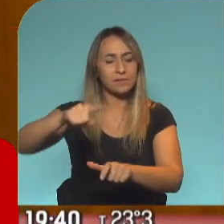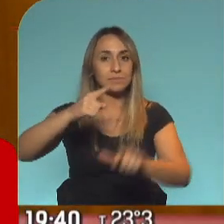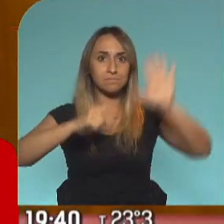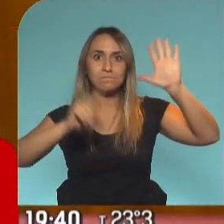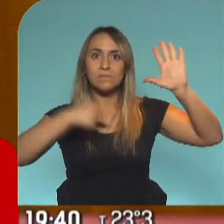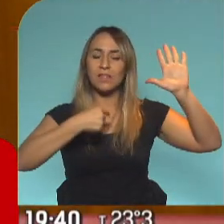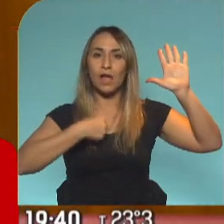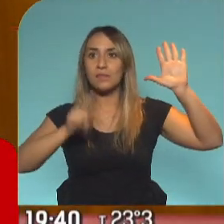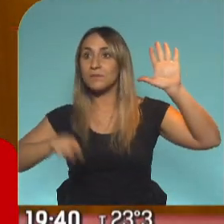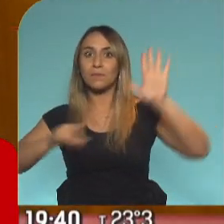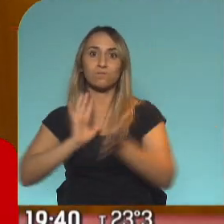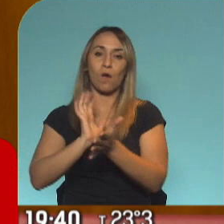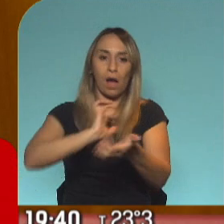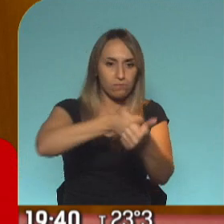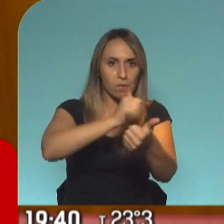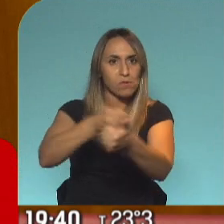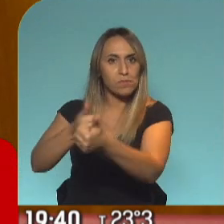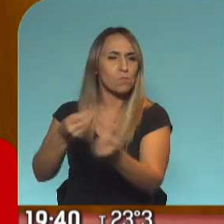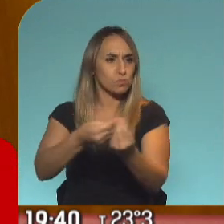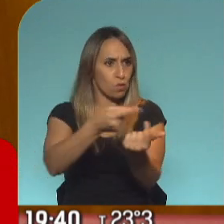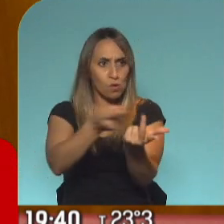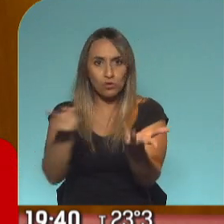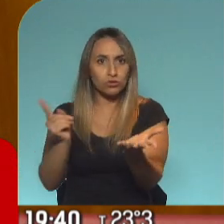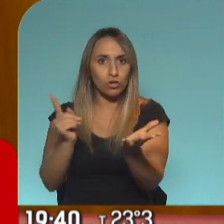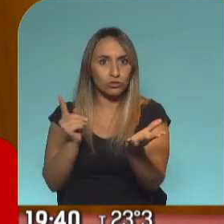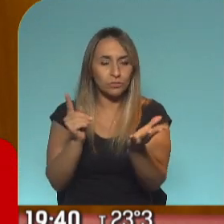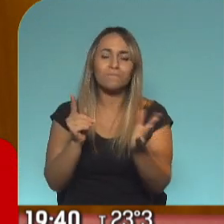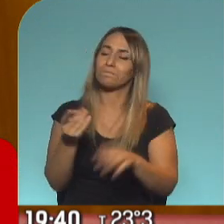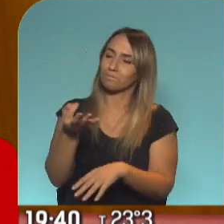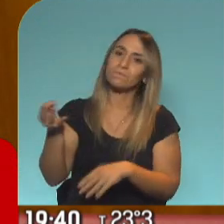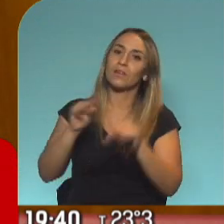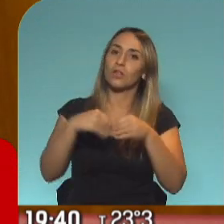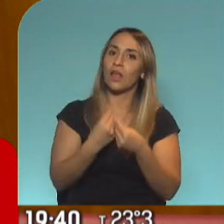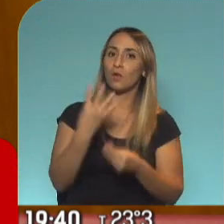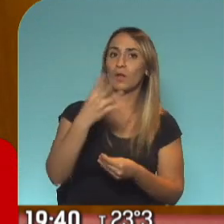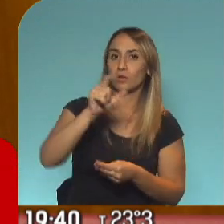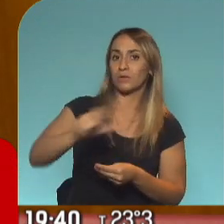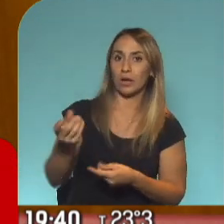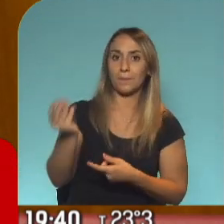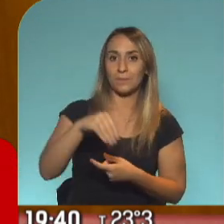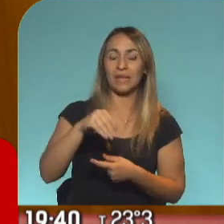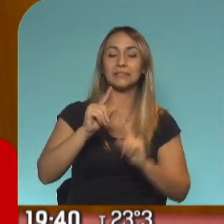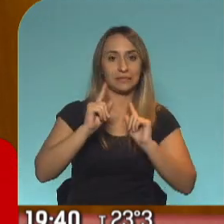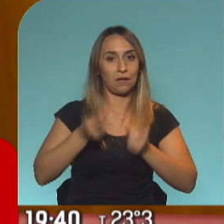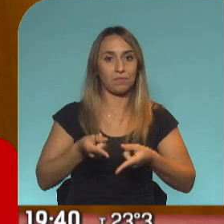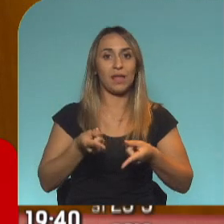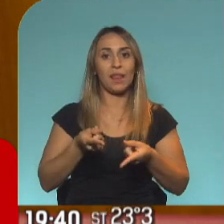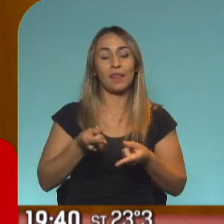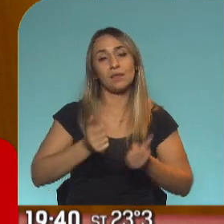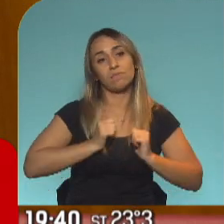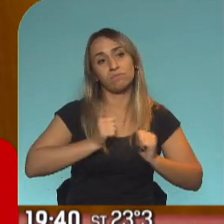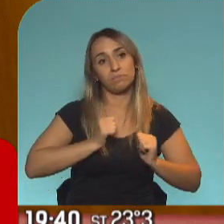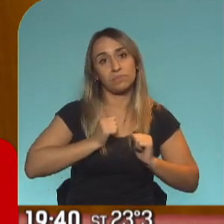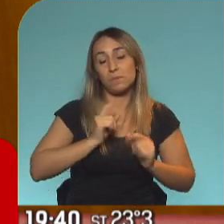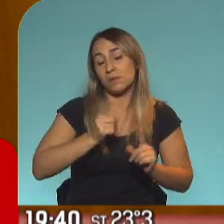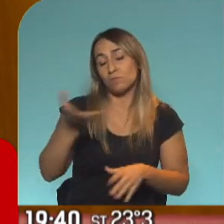esta persona. Sí, en la justicia hay 4 personas más que están en la corte esperando